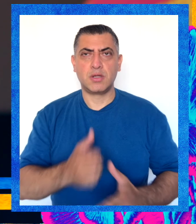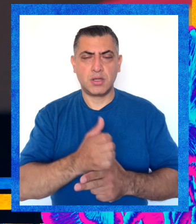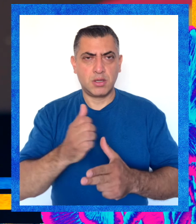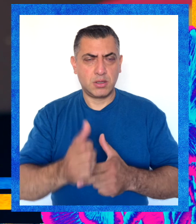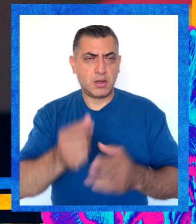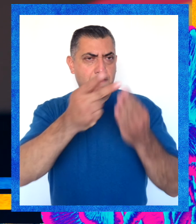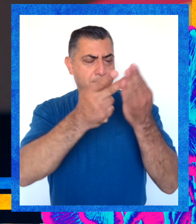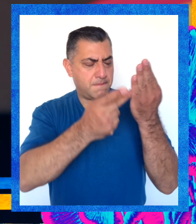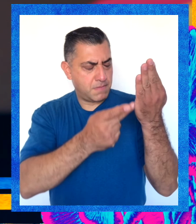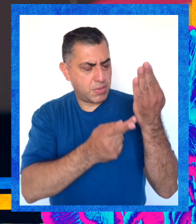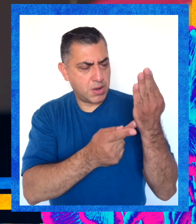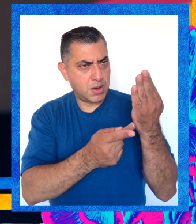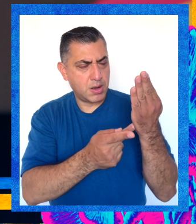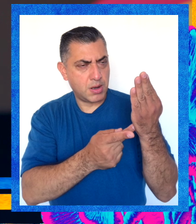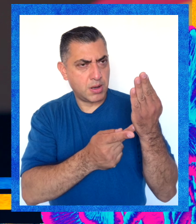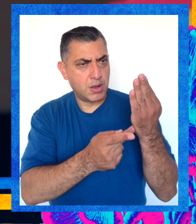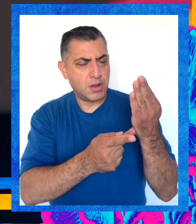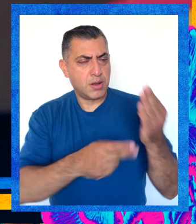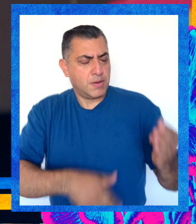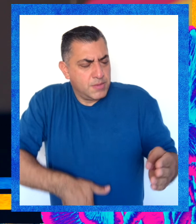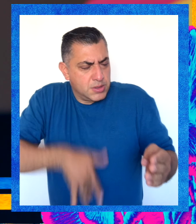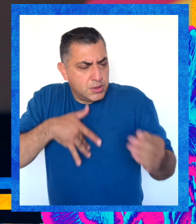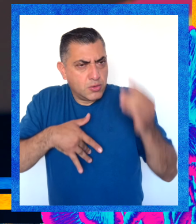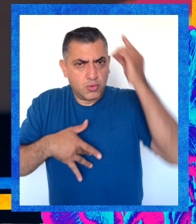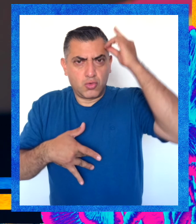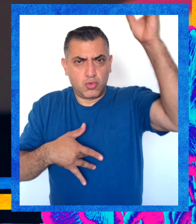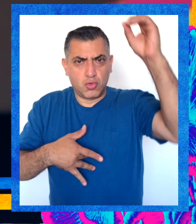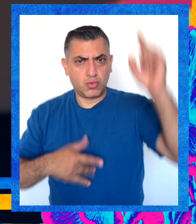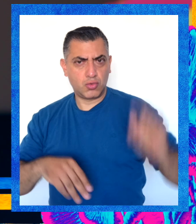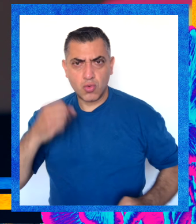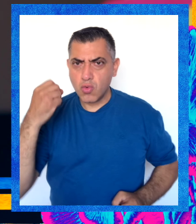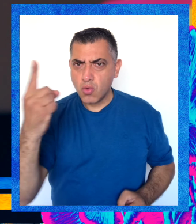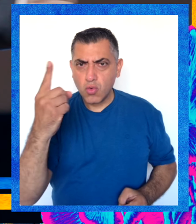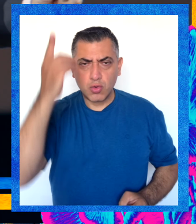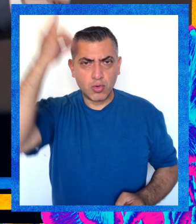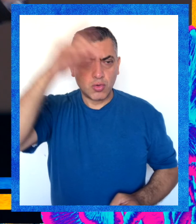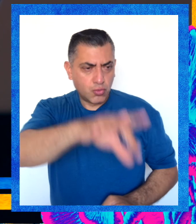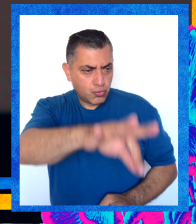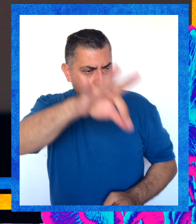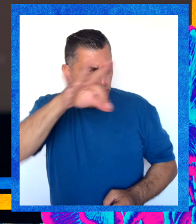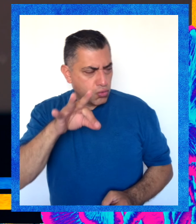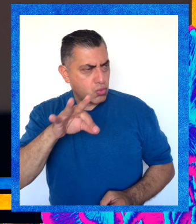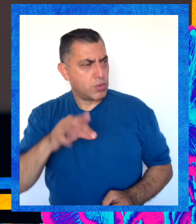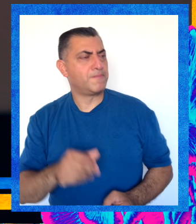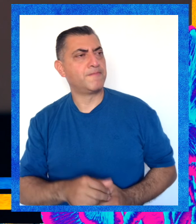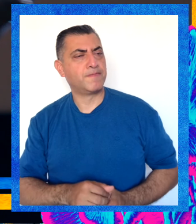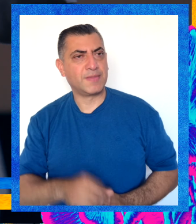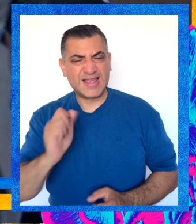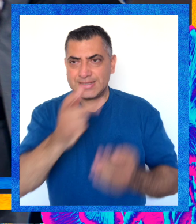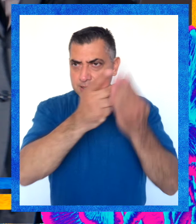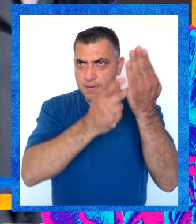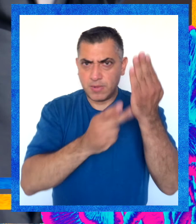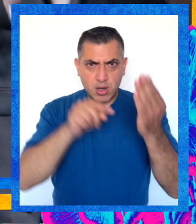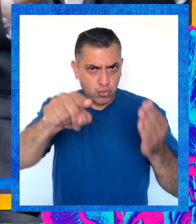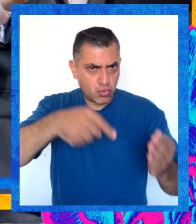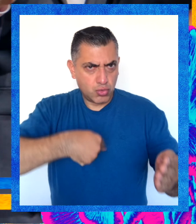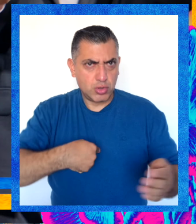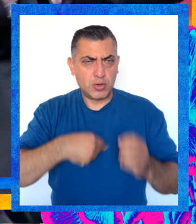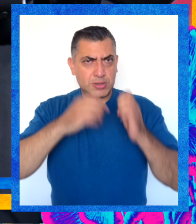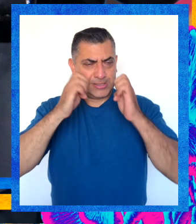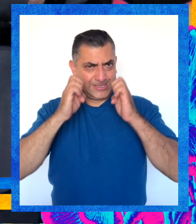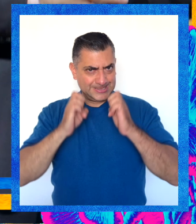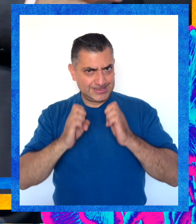un plan magistral y misericordioso en qué consiste número uno dios toma la iniciativa este plan en el que tú y yo